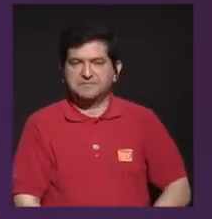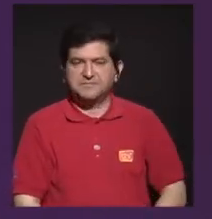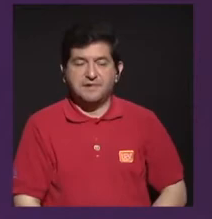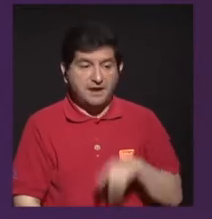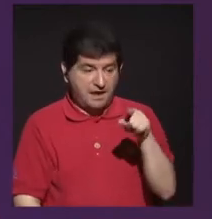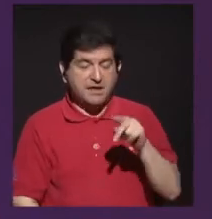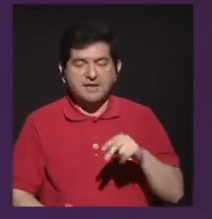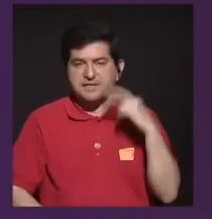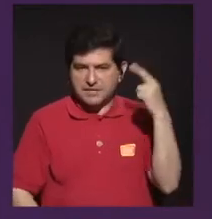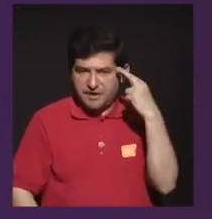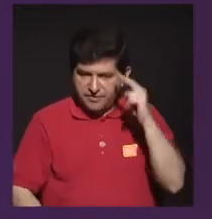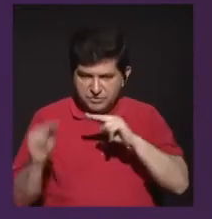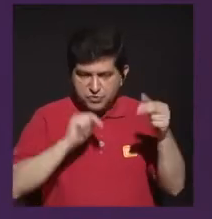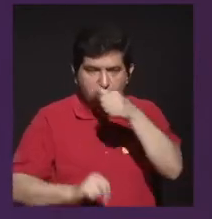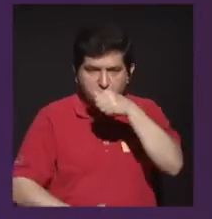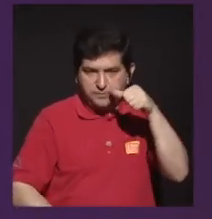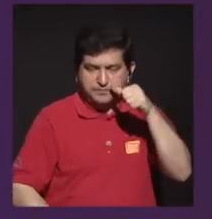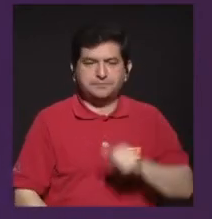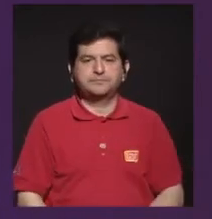están por tráfico.